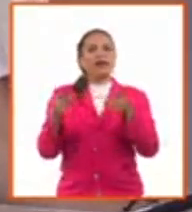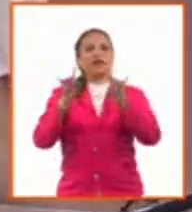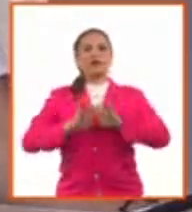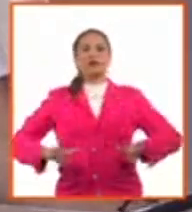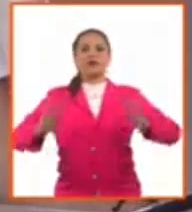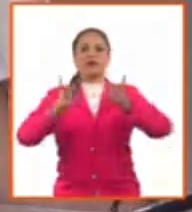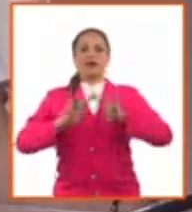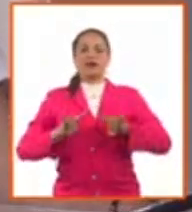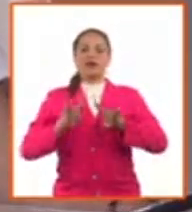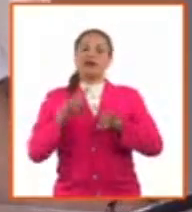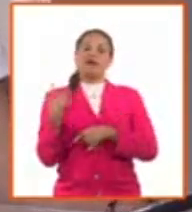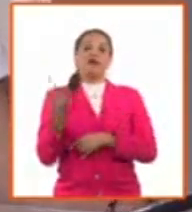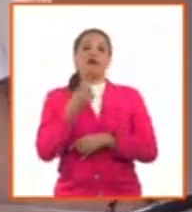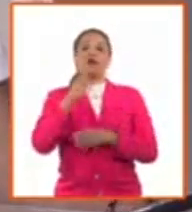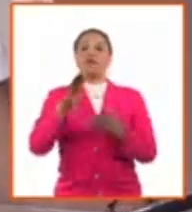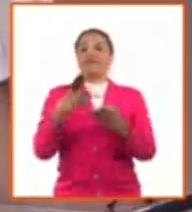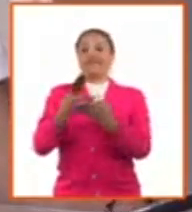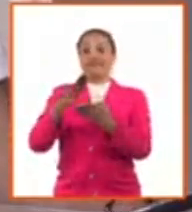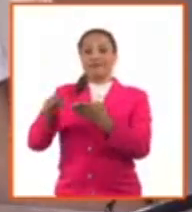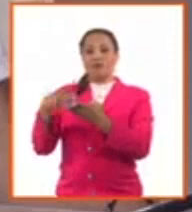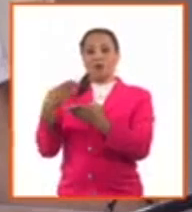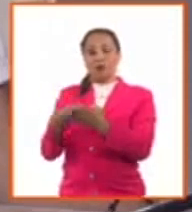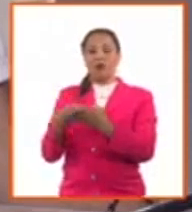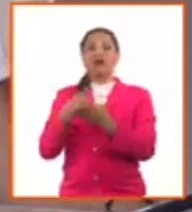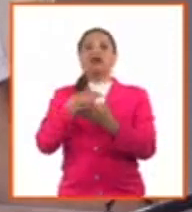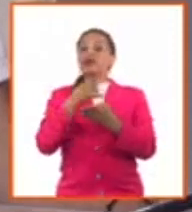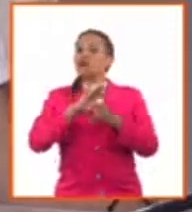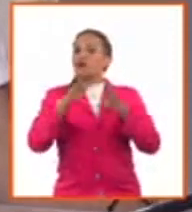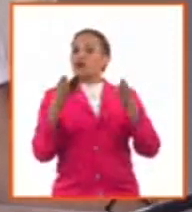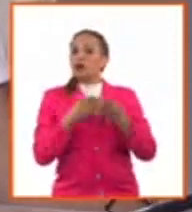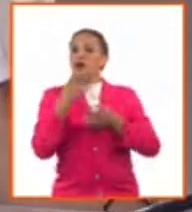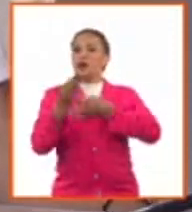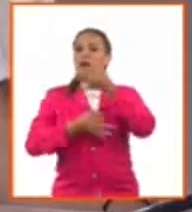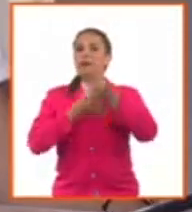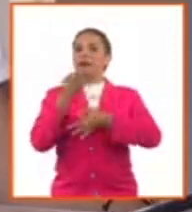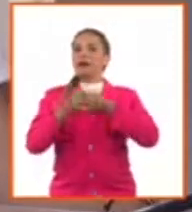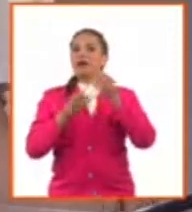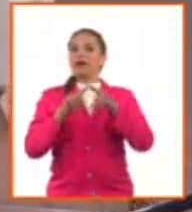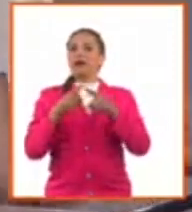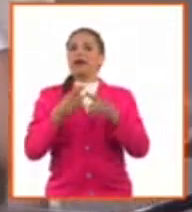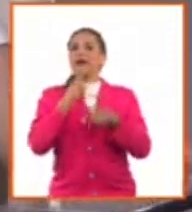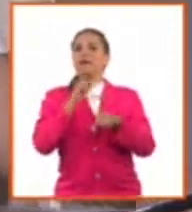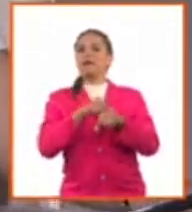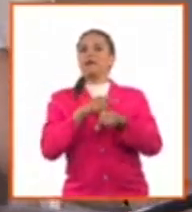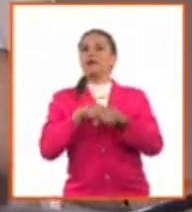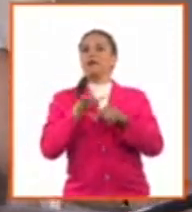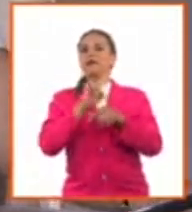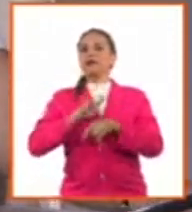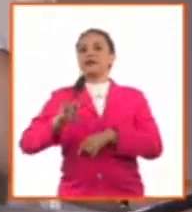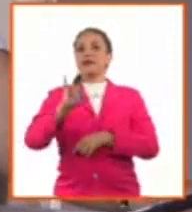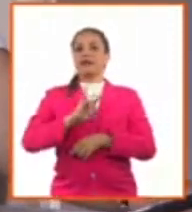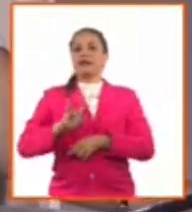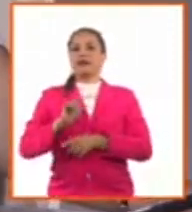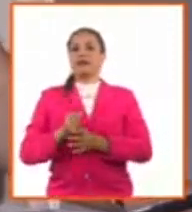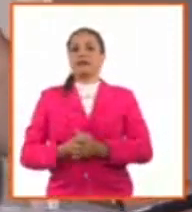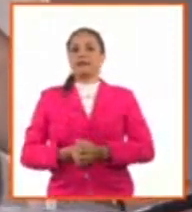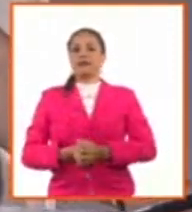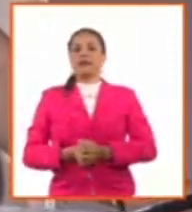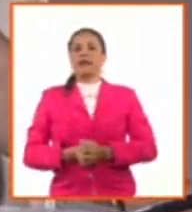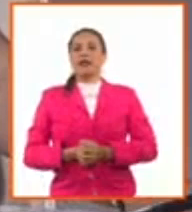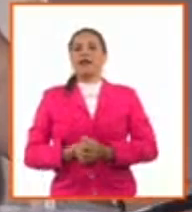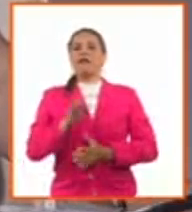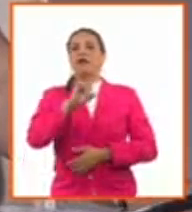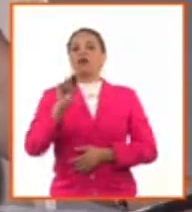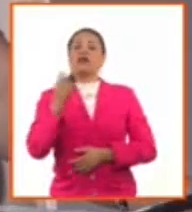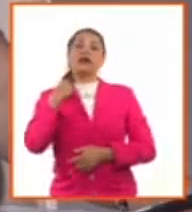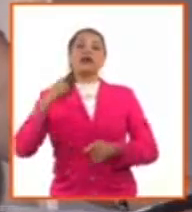nuestras universidades. Por tanto, todo lo que nos hemos propuesto ha tenido su expresión inmediata en nuestras universidades. Próximo también